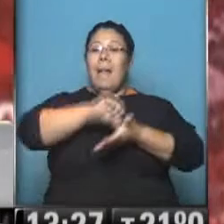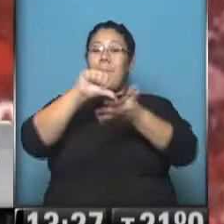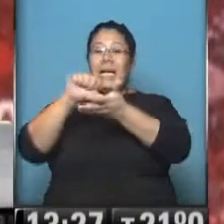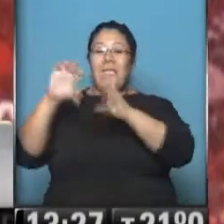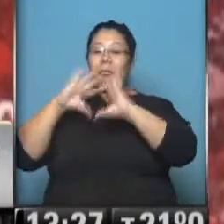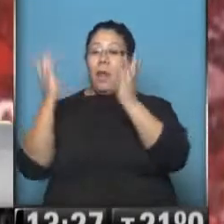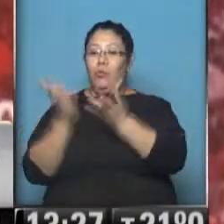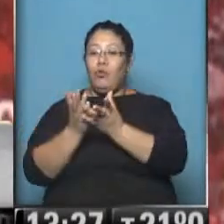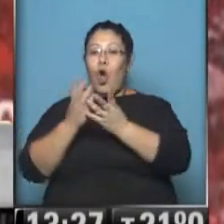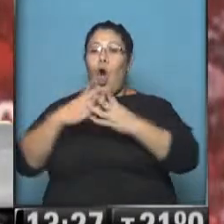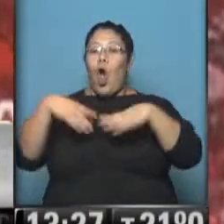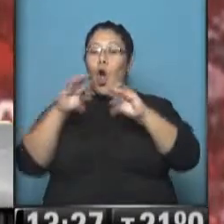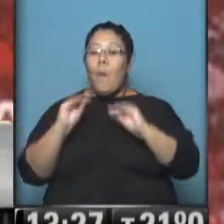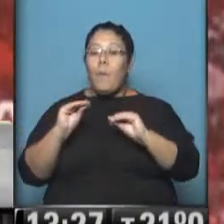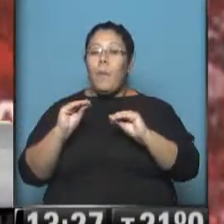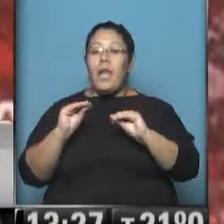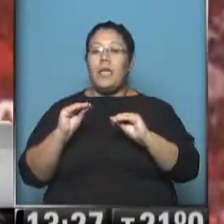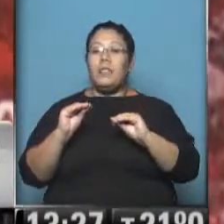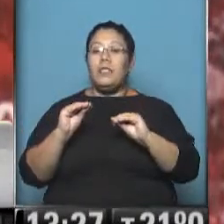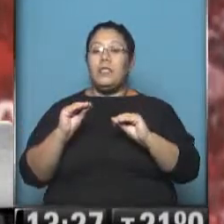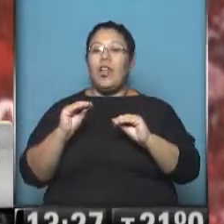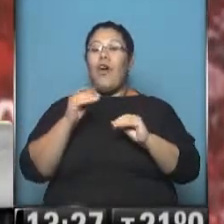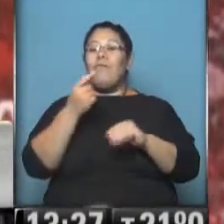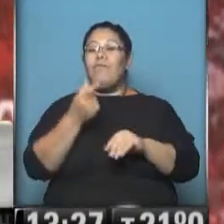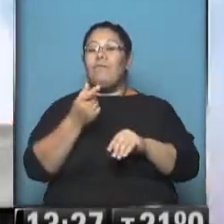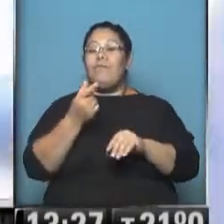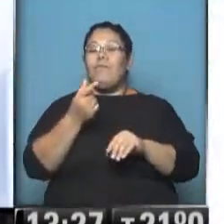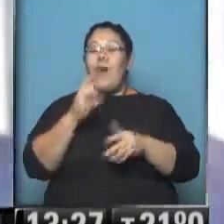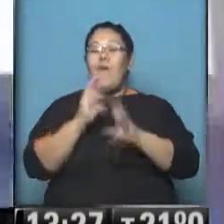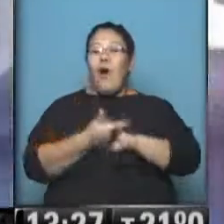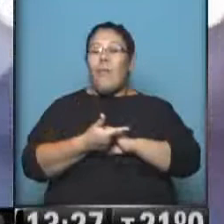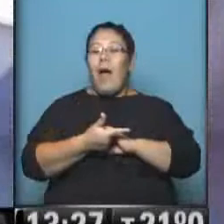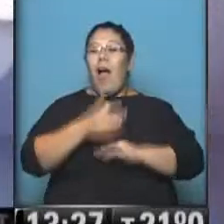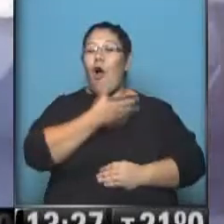amenaza al sistema capitalista porque ya no nos pueden robar como antes.